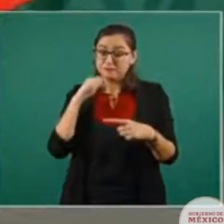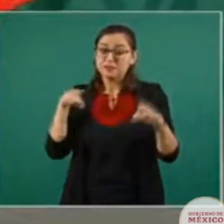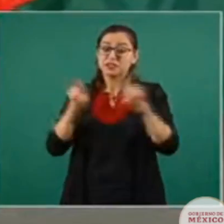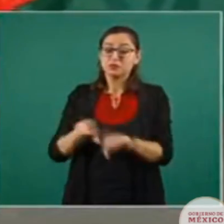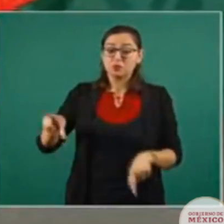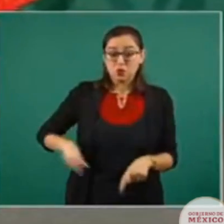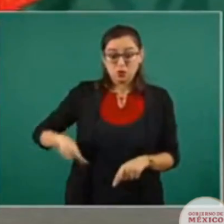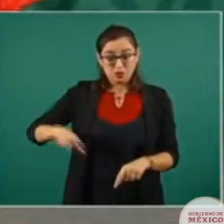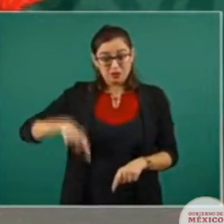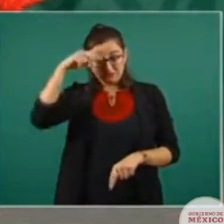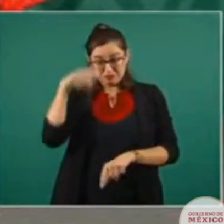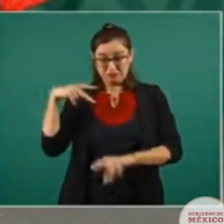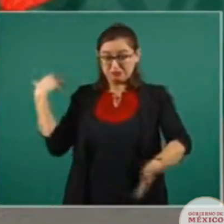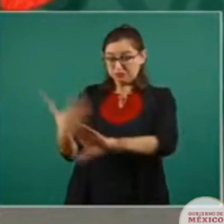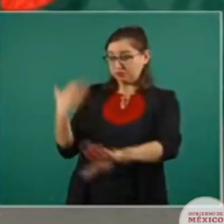de